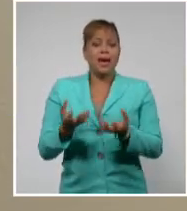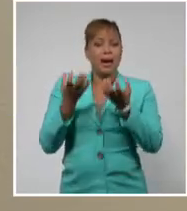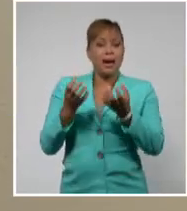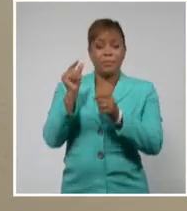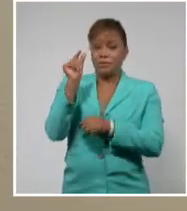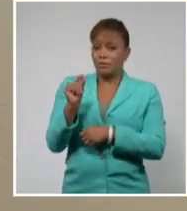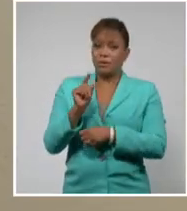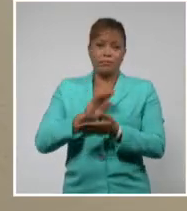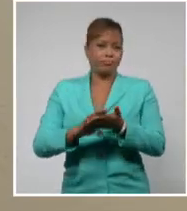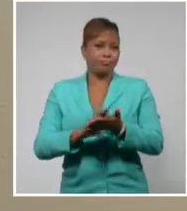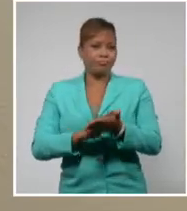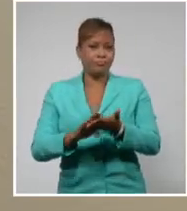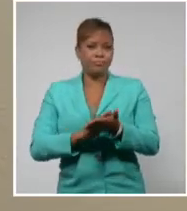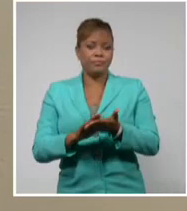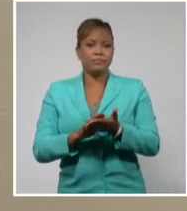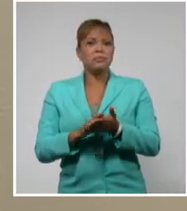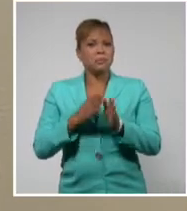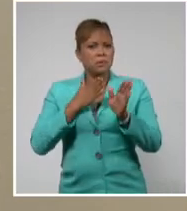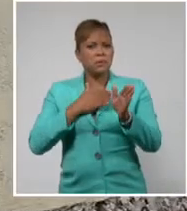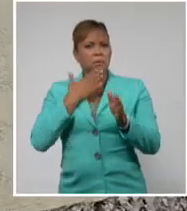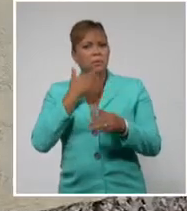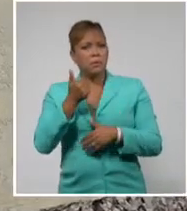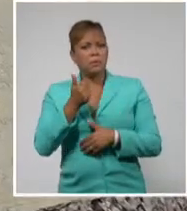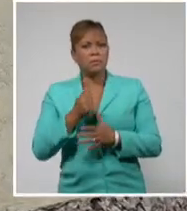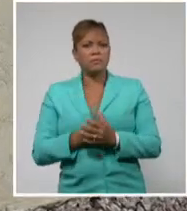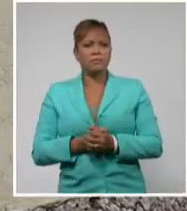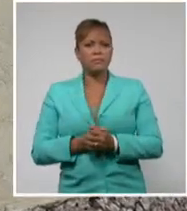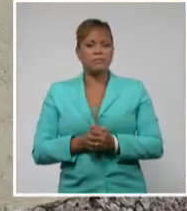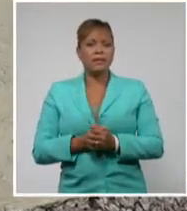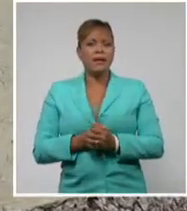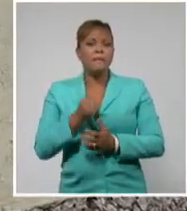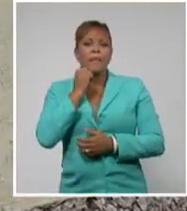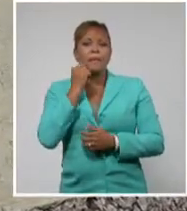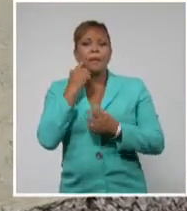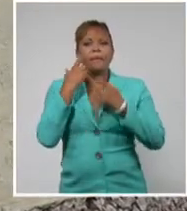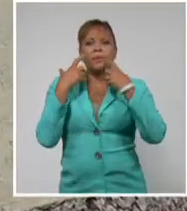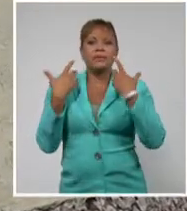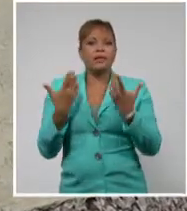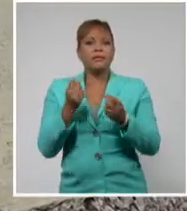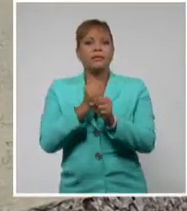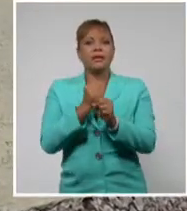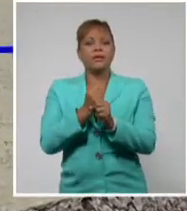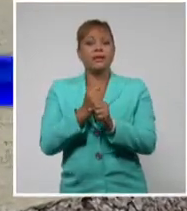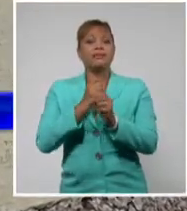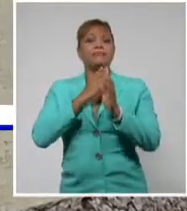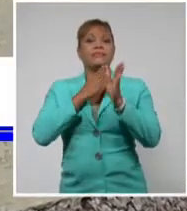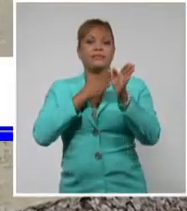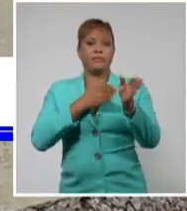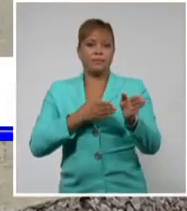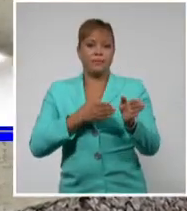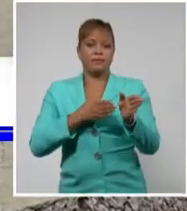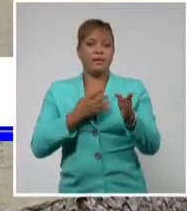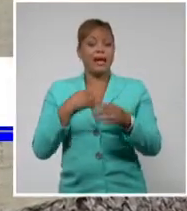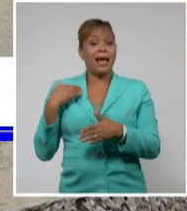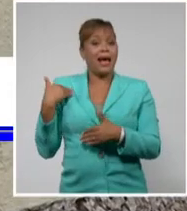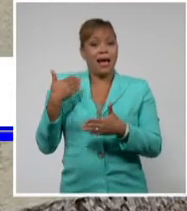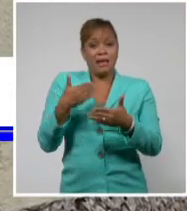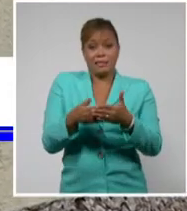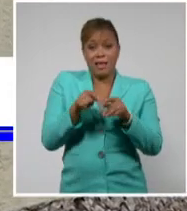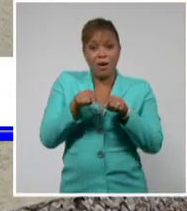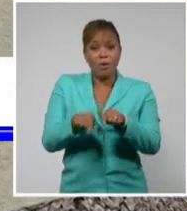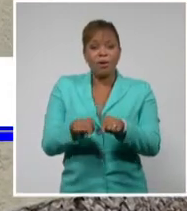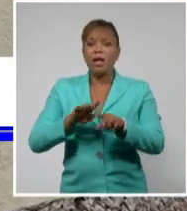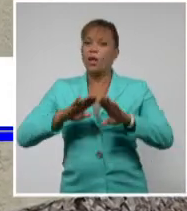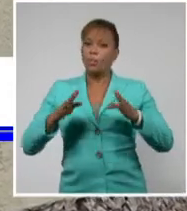ellos. La disciplina es bastante buena con ellos. Ahora lo más importante para nuestros trabajadores es la disciplina. Y hasta ahora todos estamos